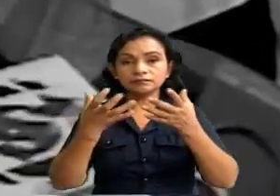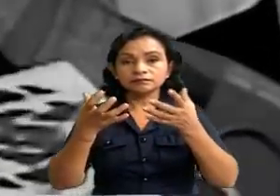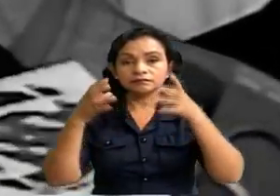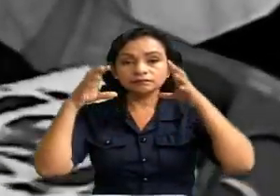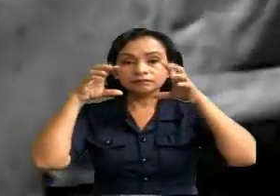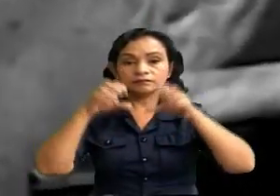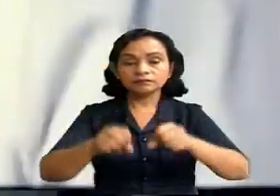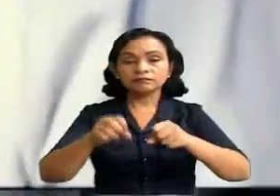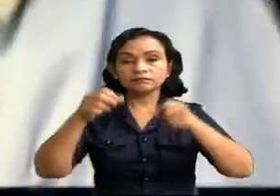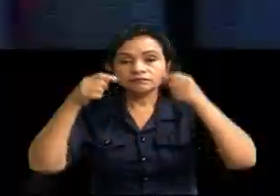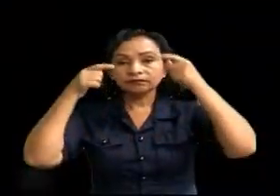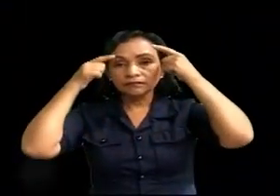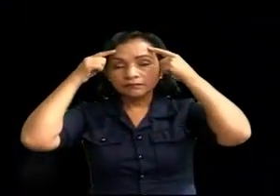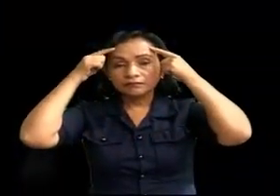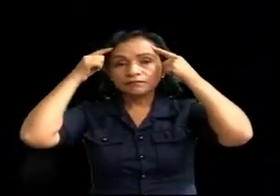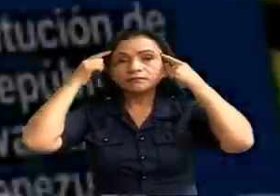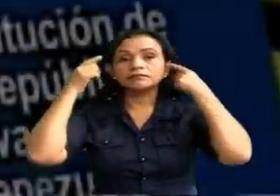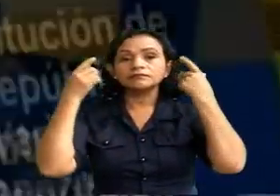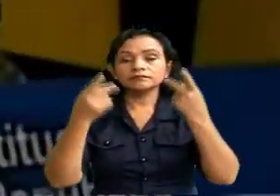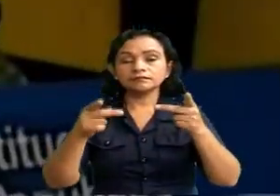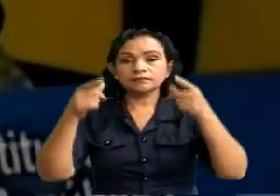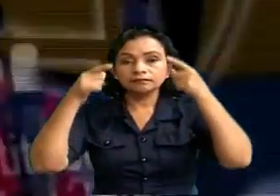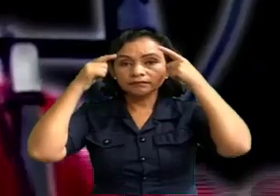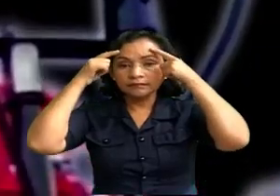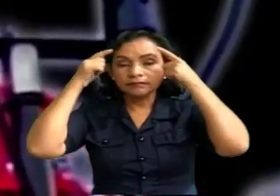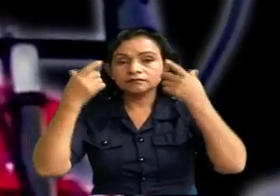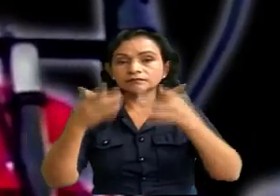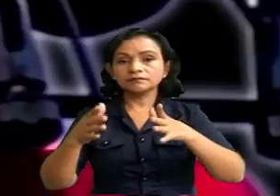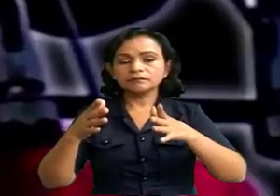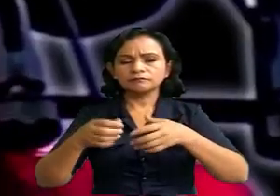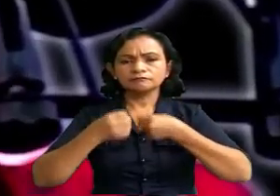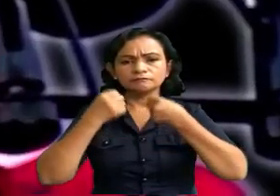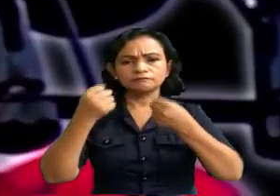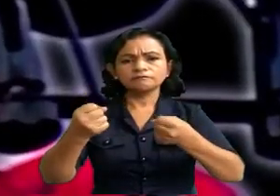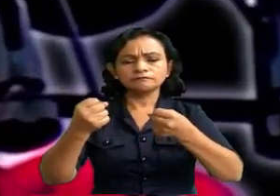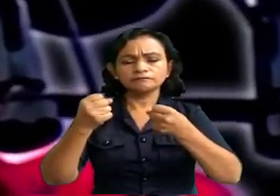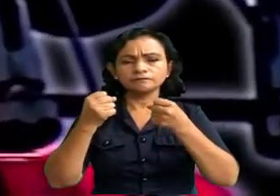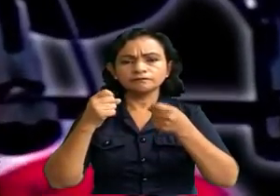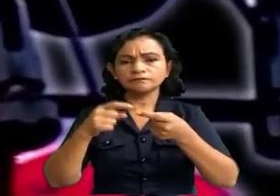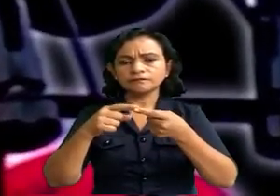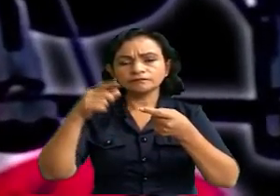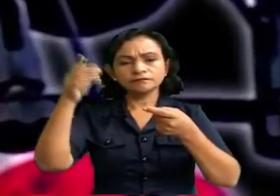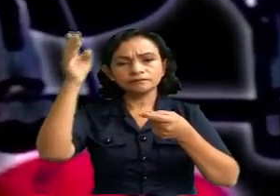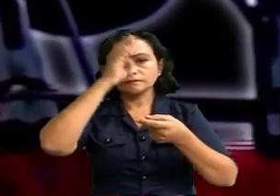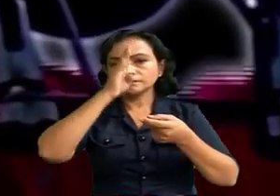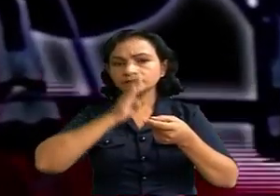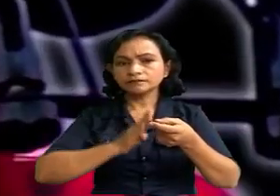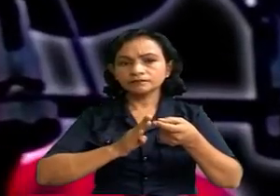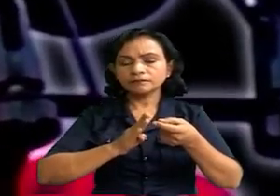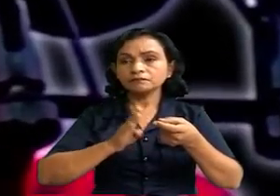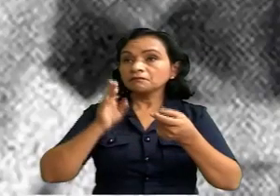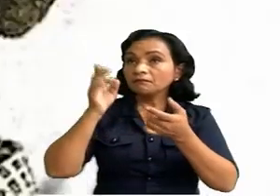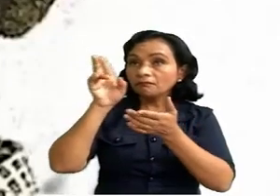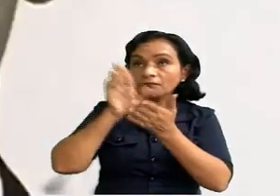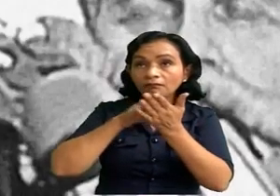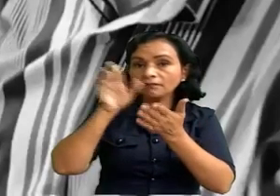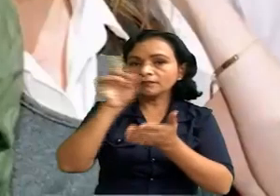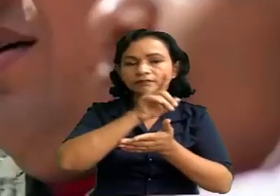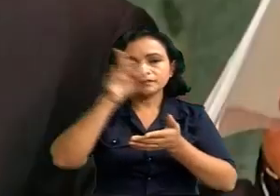adueñarse de Chávez, pero Chávez salió montuno. Chávez nunca se ha subordinado